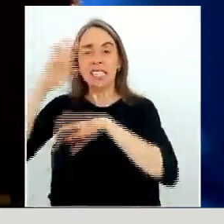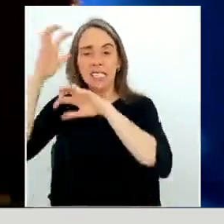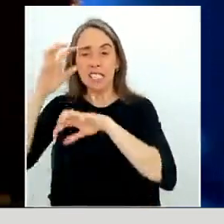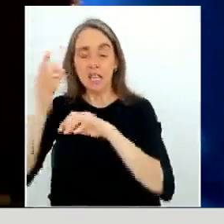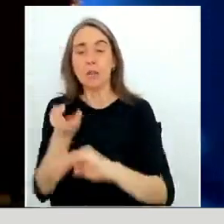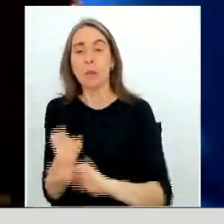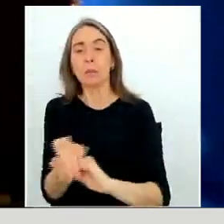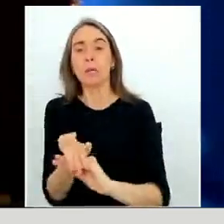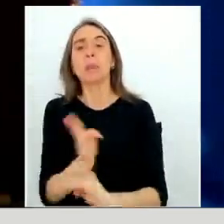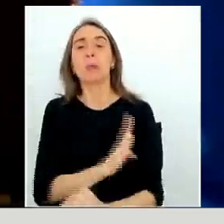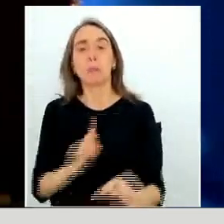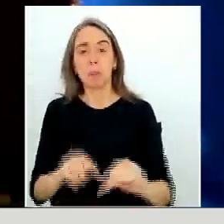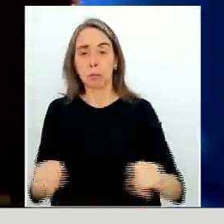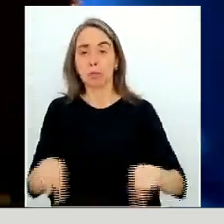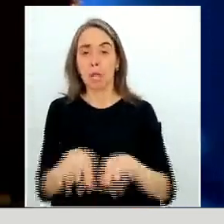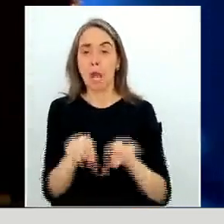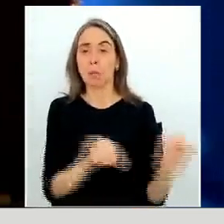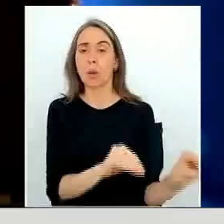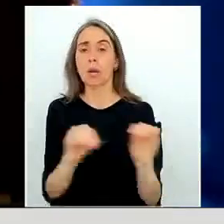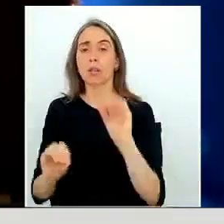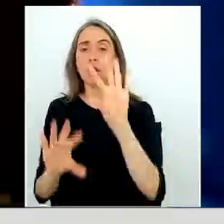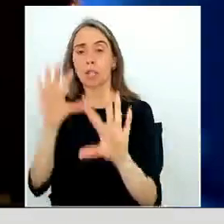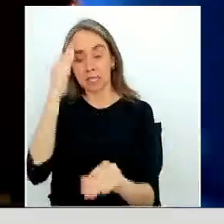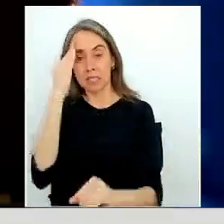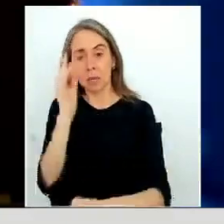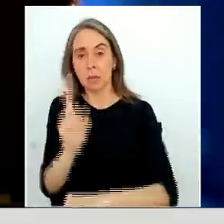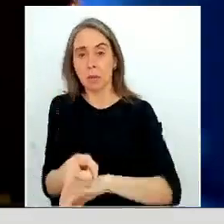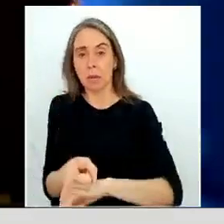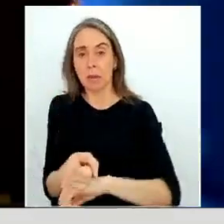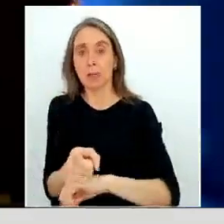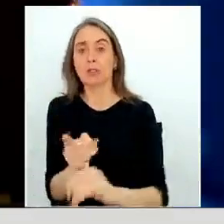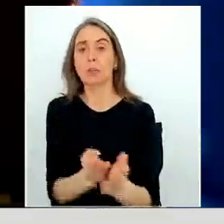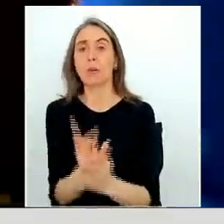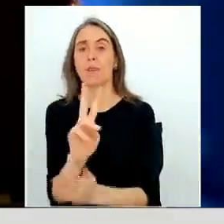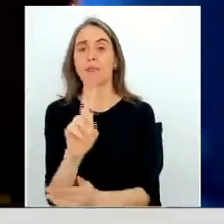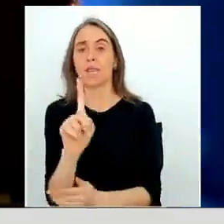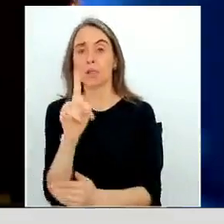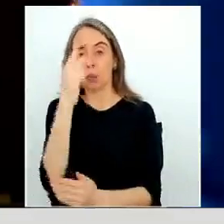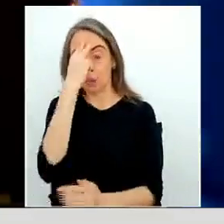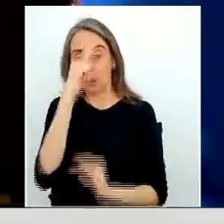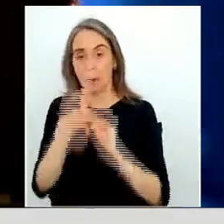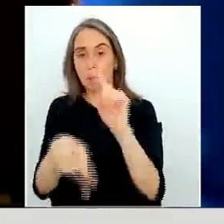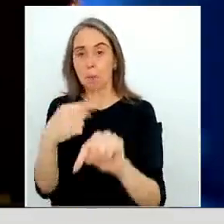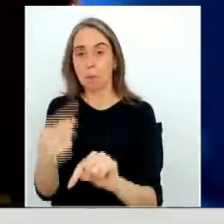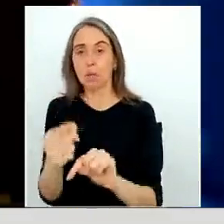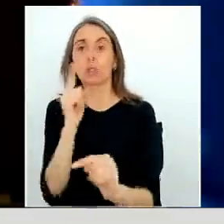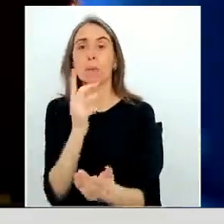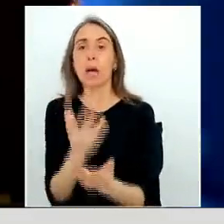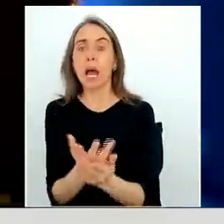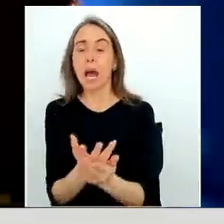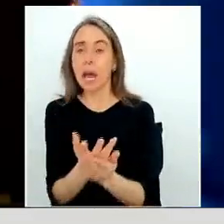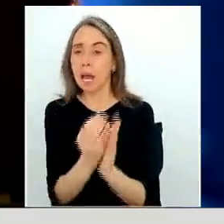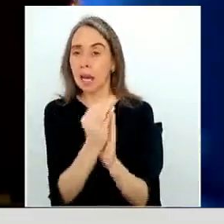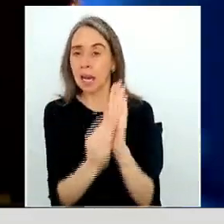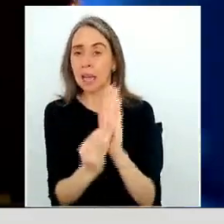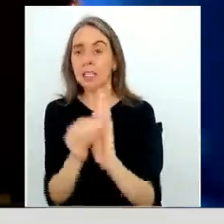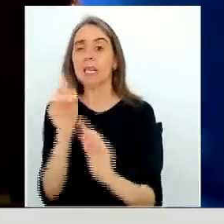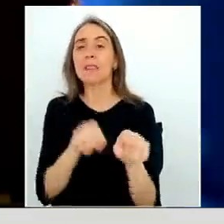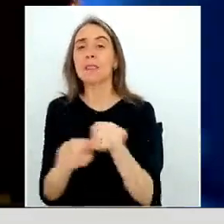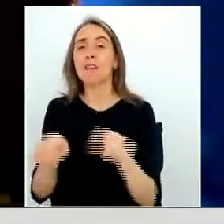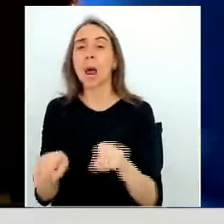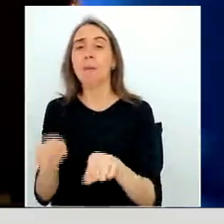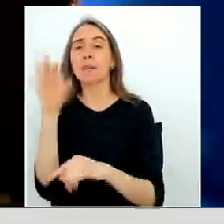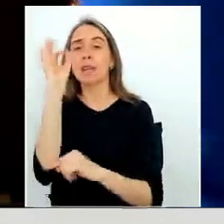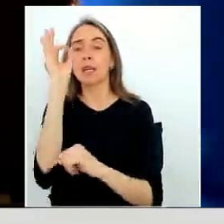para prorrogar en 15 días su mandato a contar del 21 de Marzo próximo por existir diligencias y audiencias pendientes